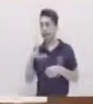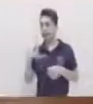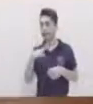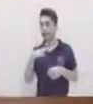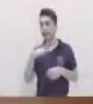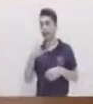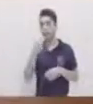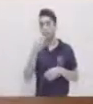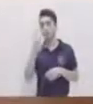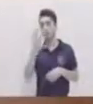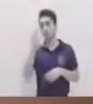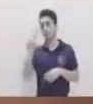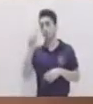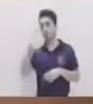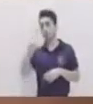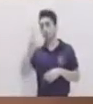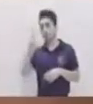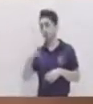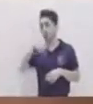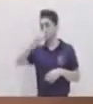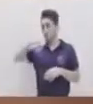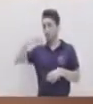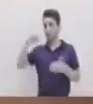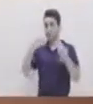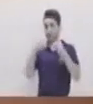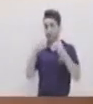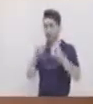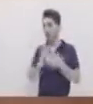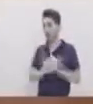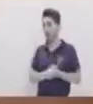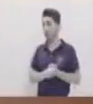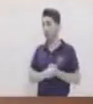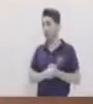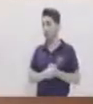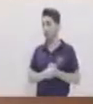250 mililitros, una cucharilla plástica